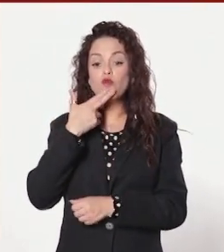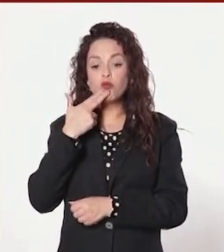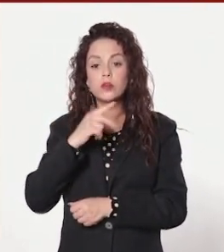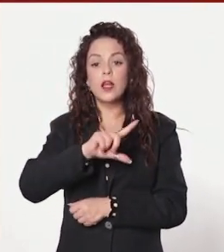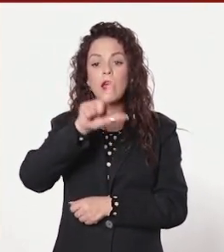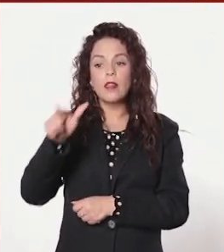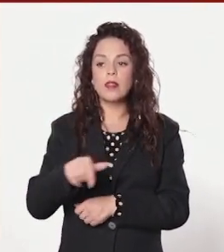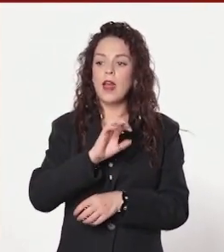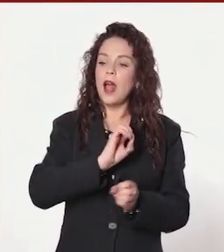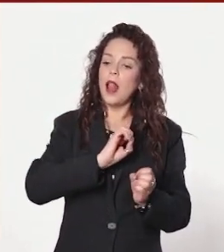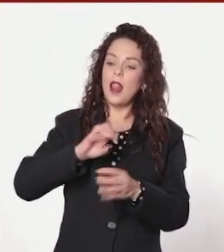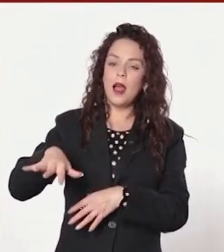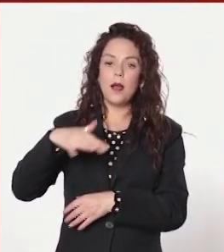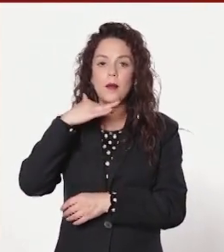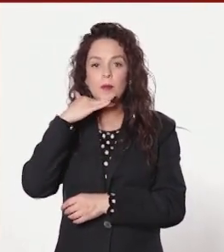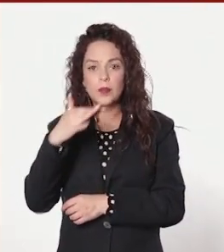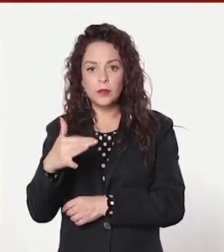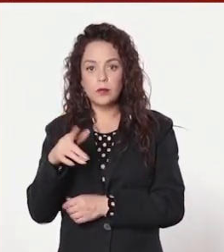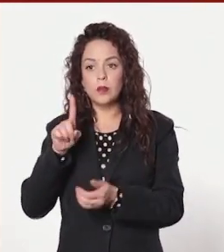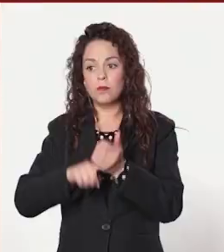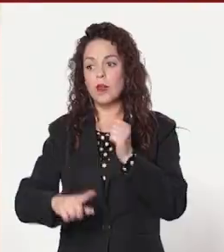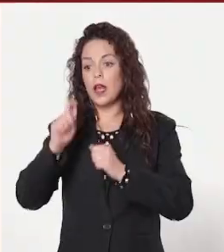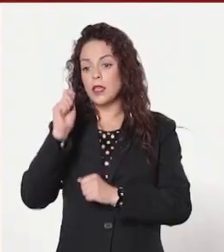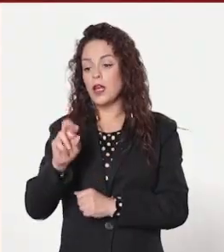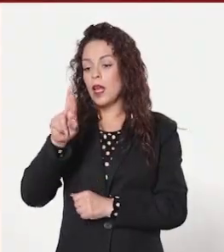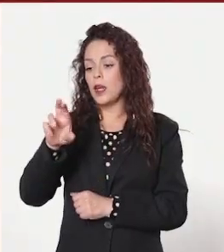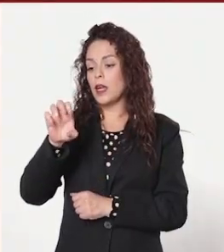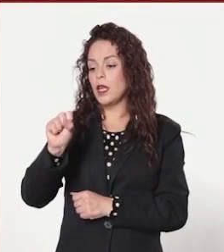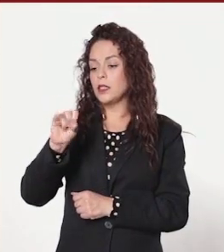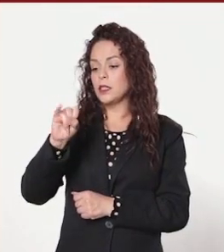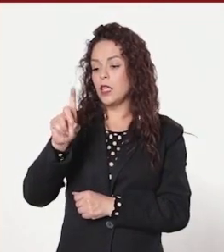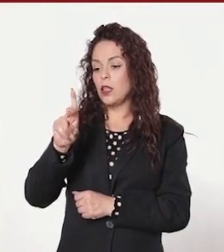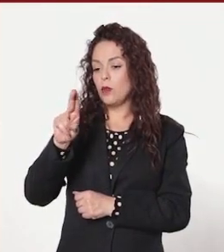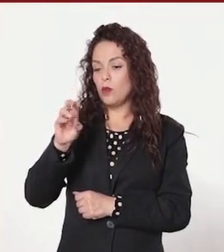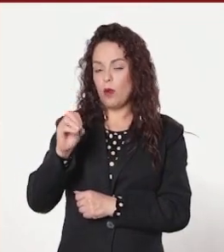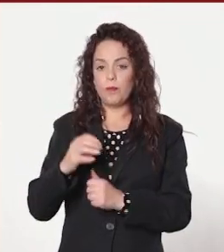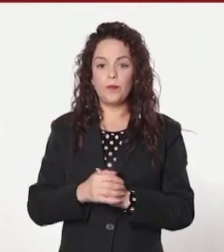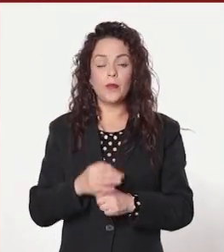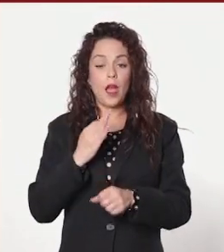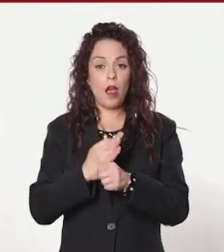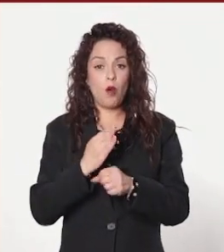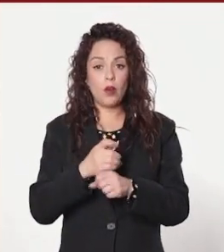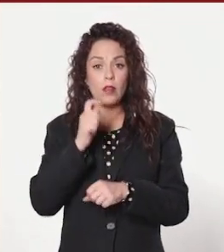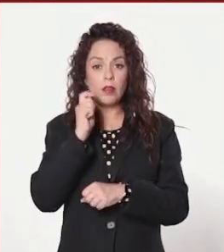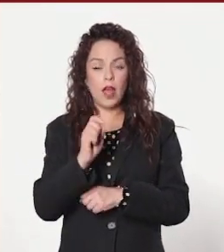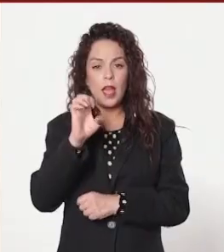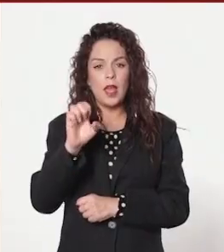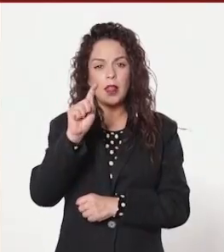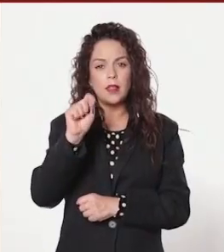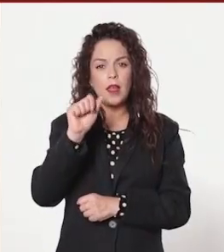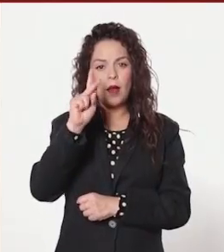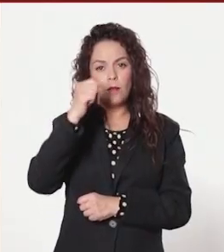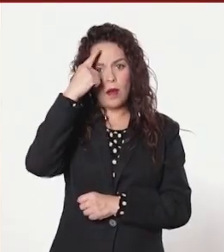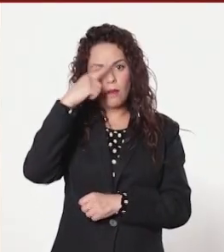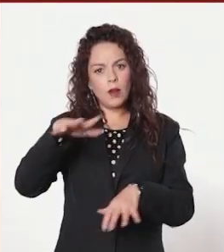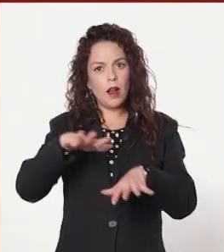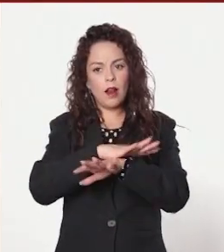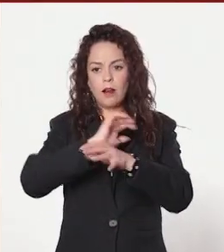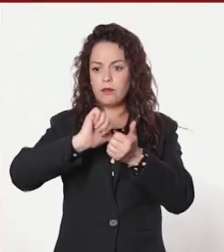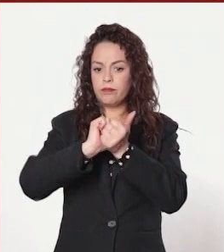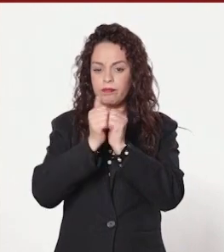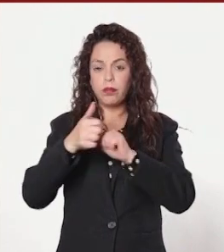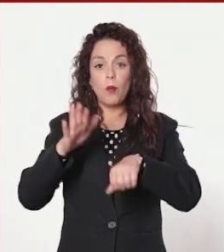tira y se convierte en residuo. Hoy estamos en una etapa de transición, por así decir, donde cada vez más